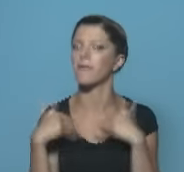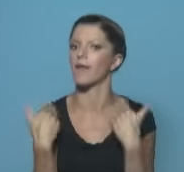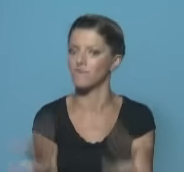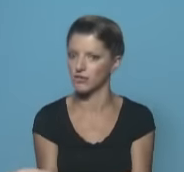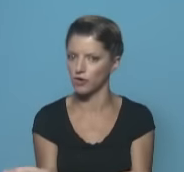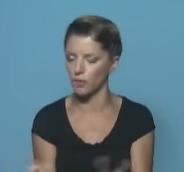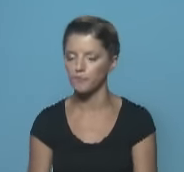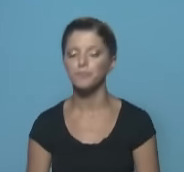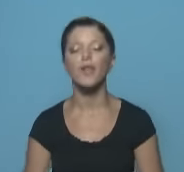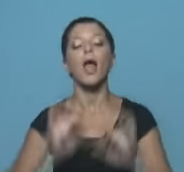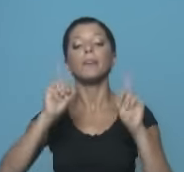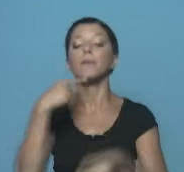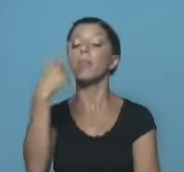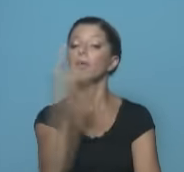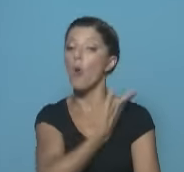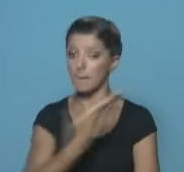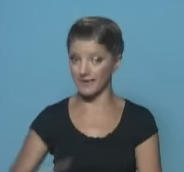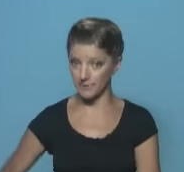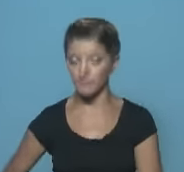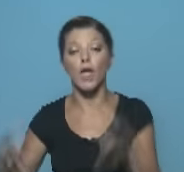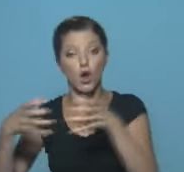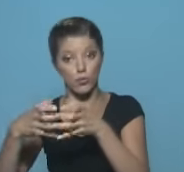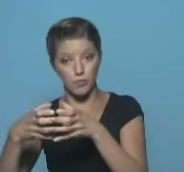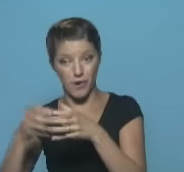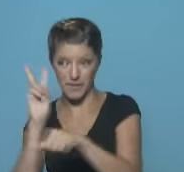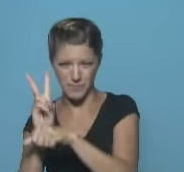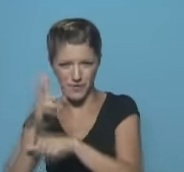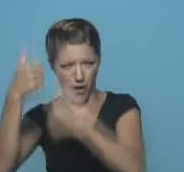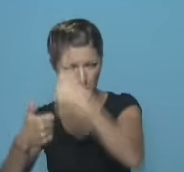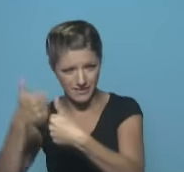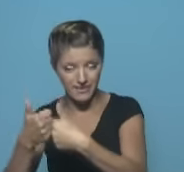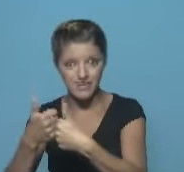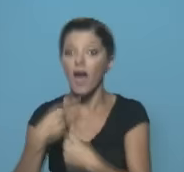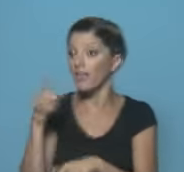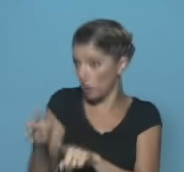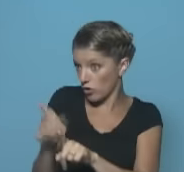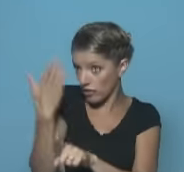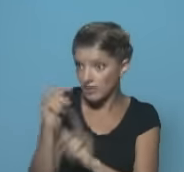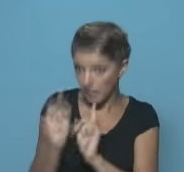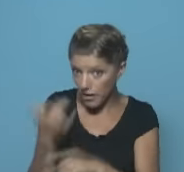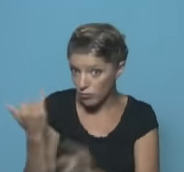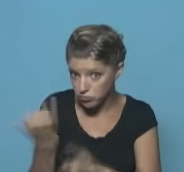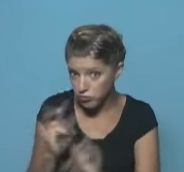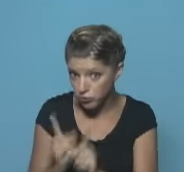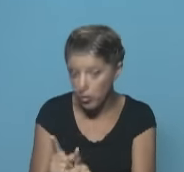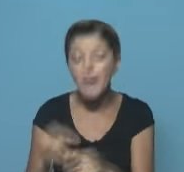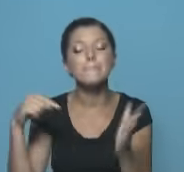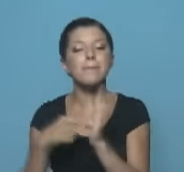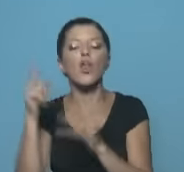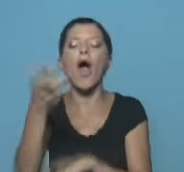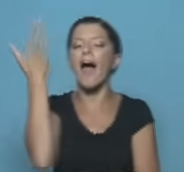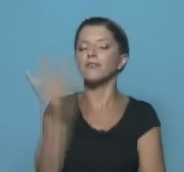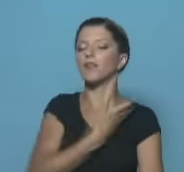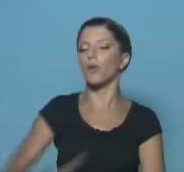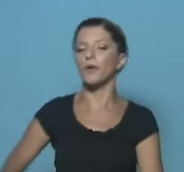Dijo también el presidente de la Nación, el organismo de defensa de la competencia siempre existió, pero el gobierno anterior lo usó para amedrentar enemigos en vez de cuidar a las